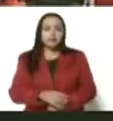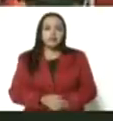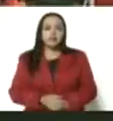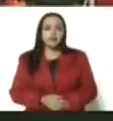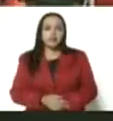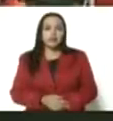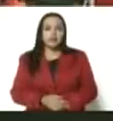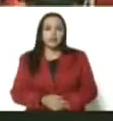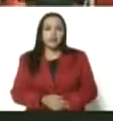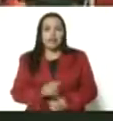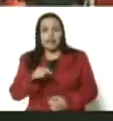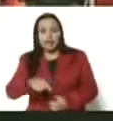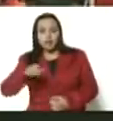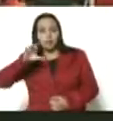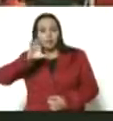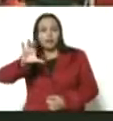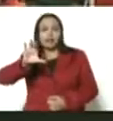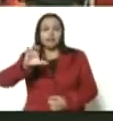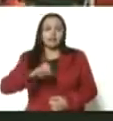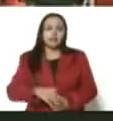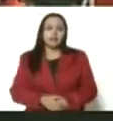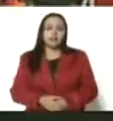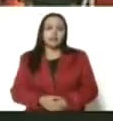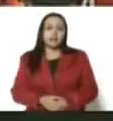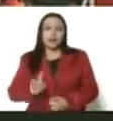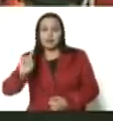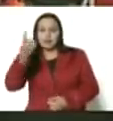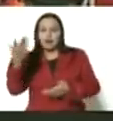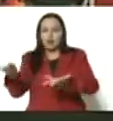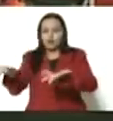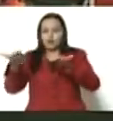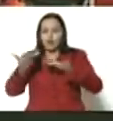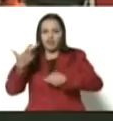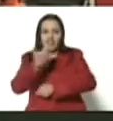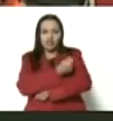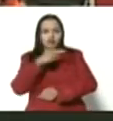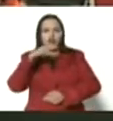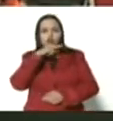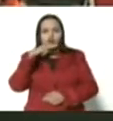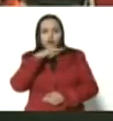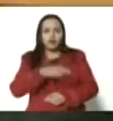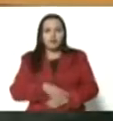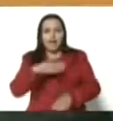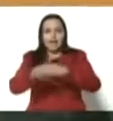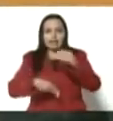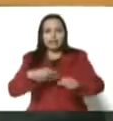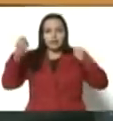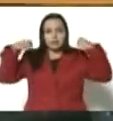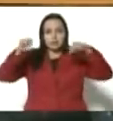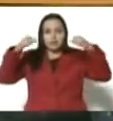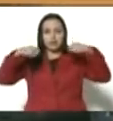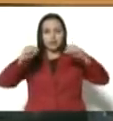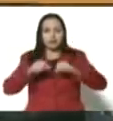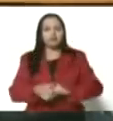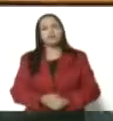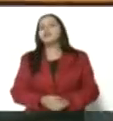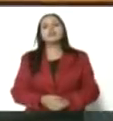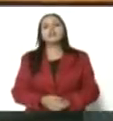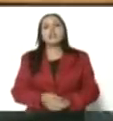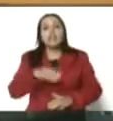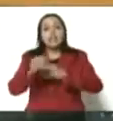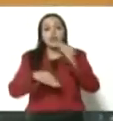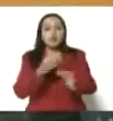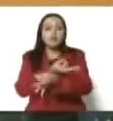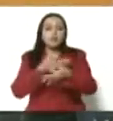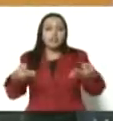en este hemisferio que recibió la vacuna en octubre para los ensayos clínicos y lo realizó